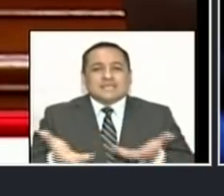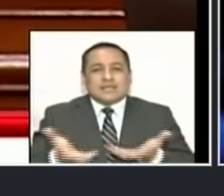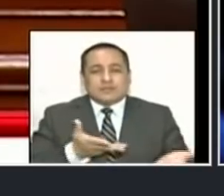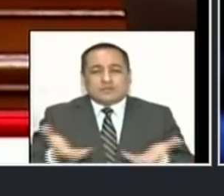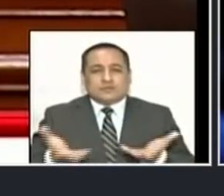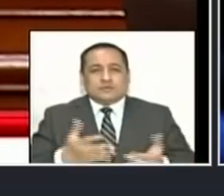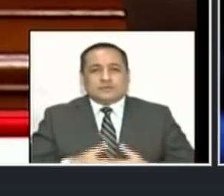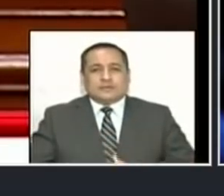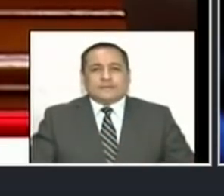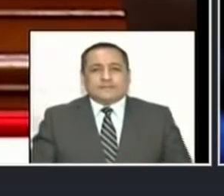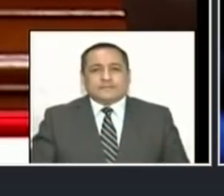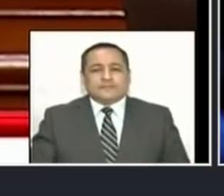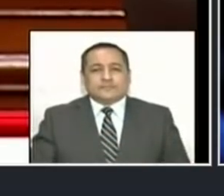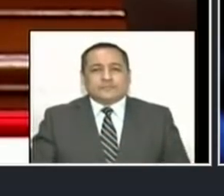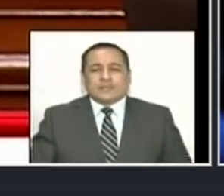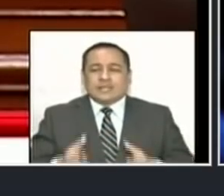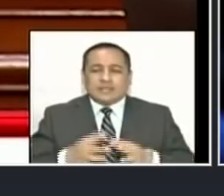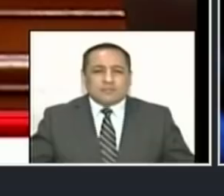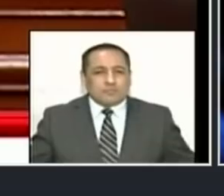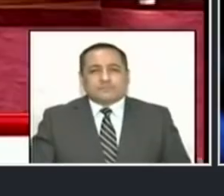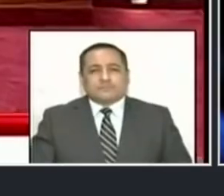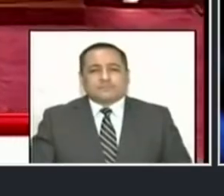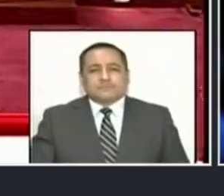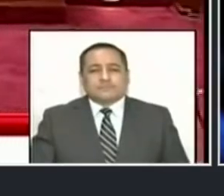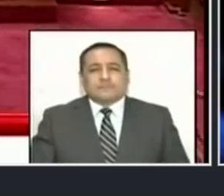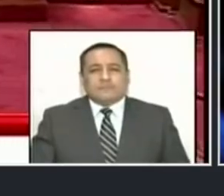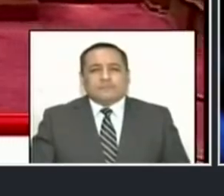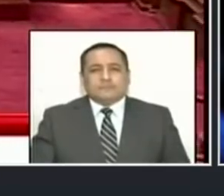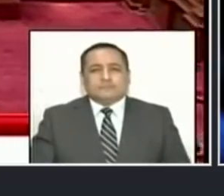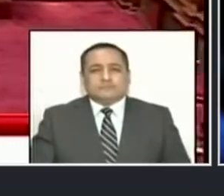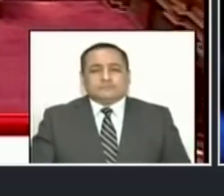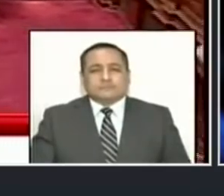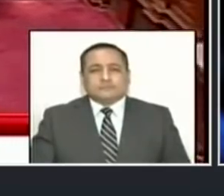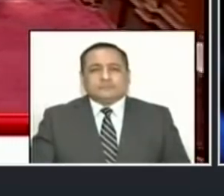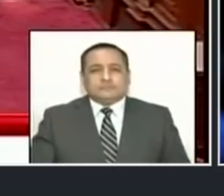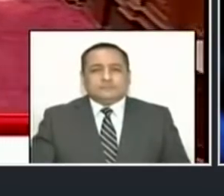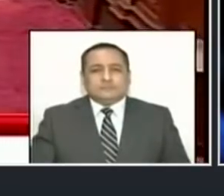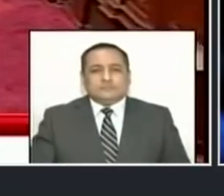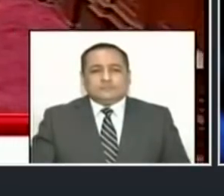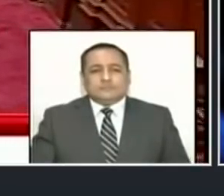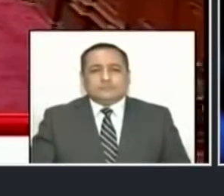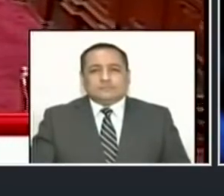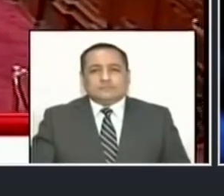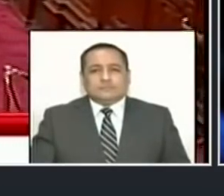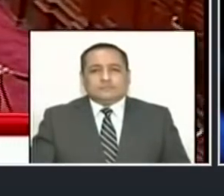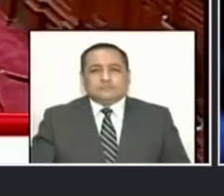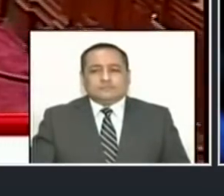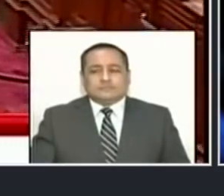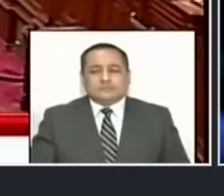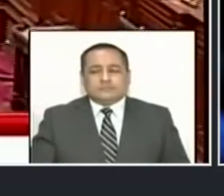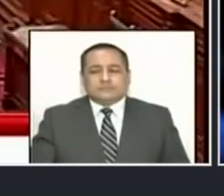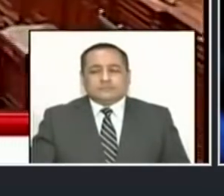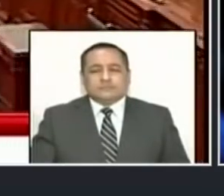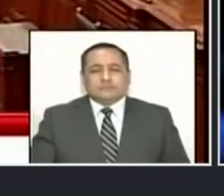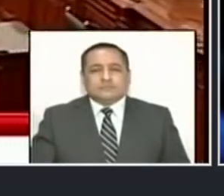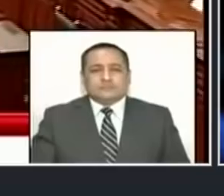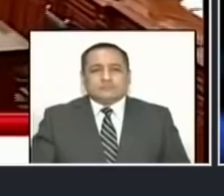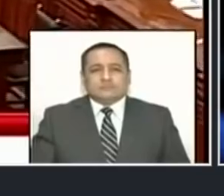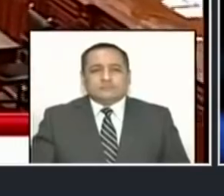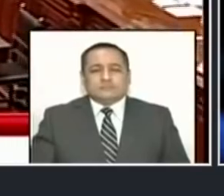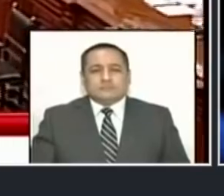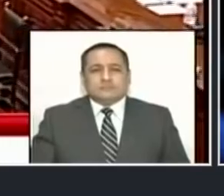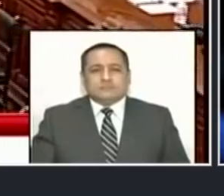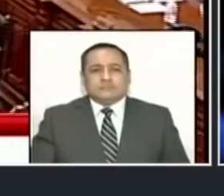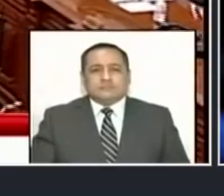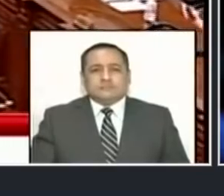y que tiene una agenda muy agotada. Así es. Y cada paso que dé debe ser pensado en función de toda la ciudadanía. ¿No es cierto? Porque a veces